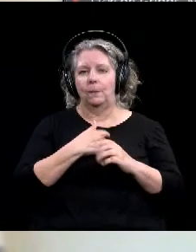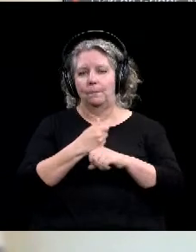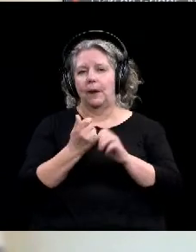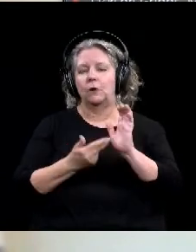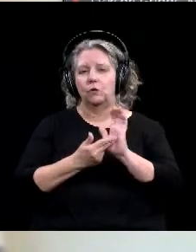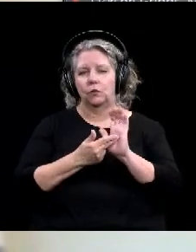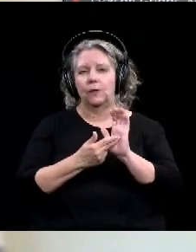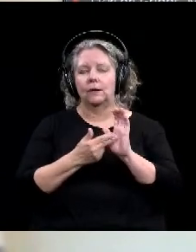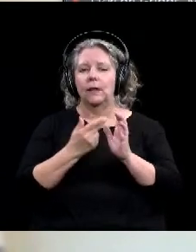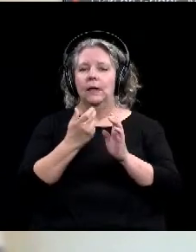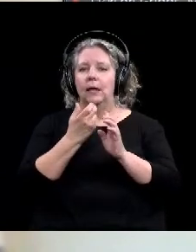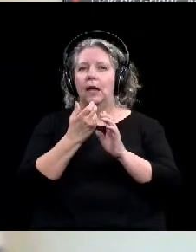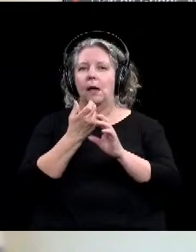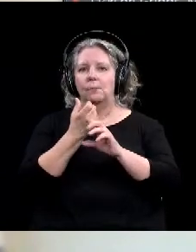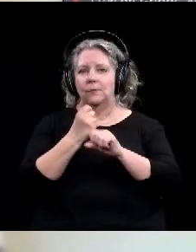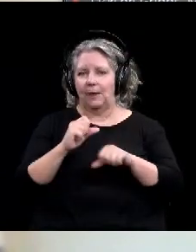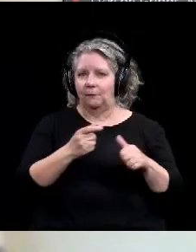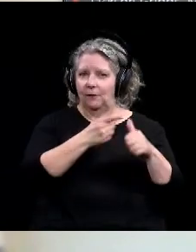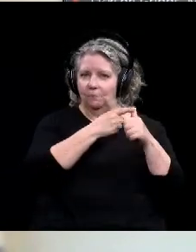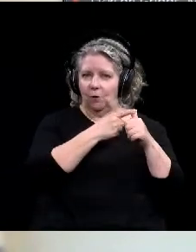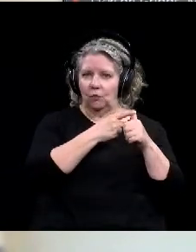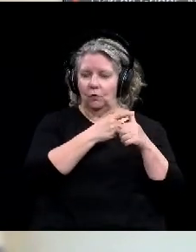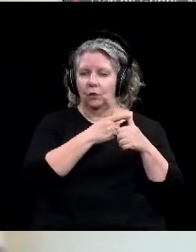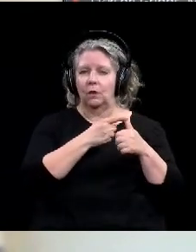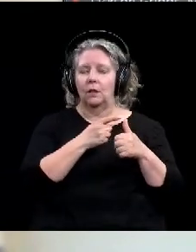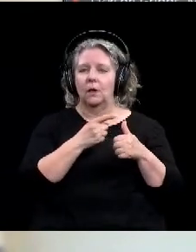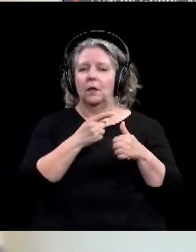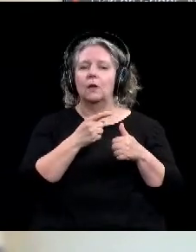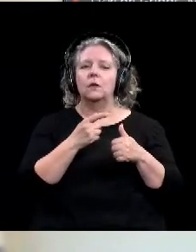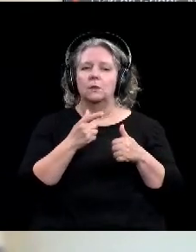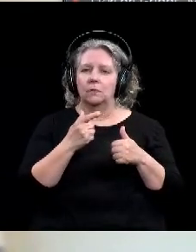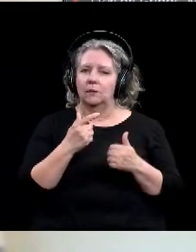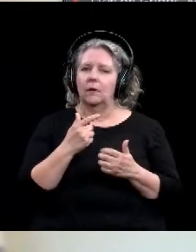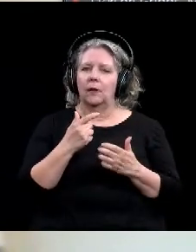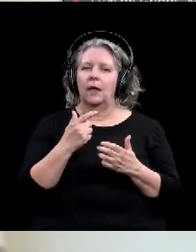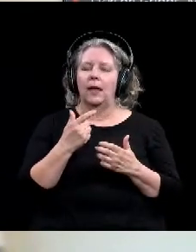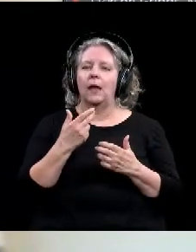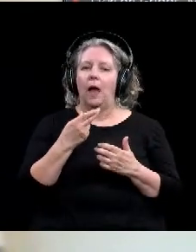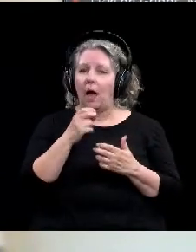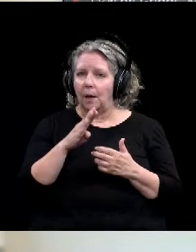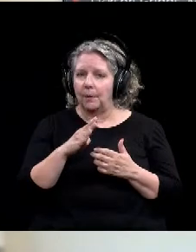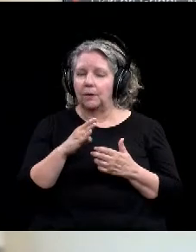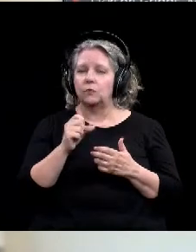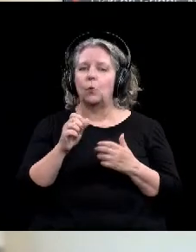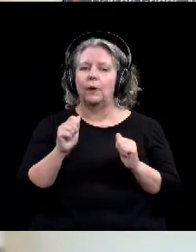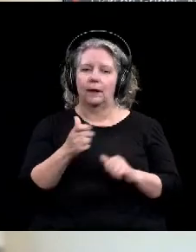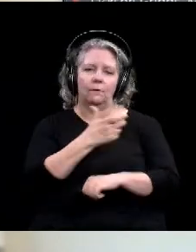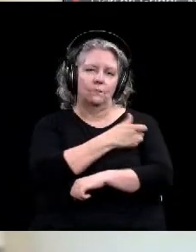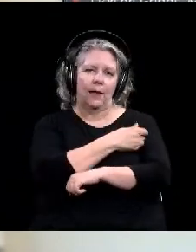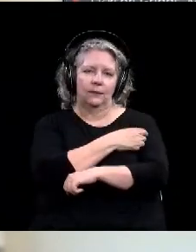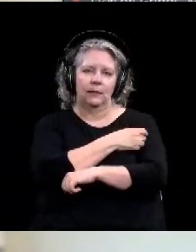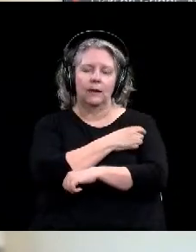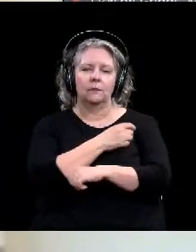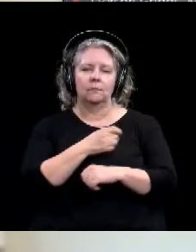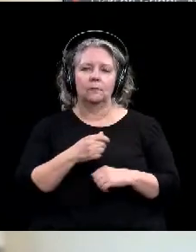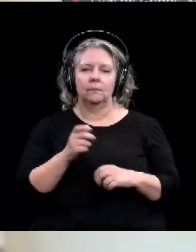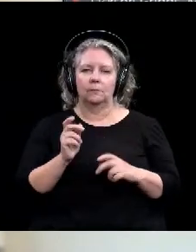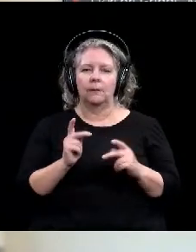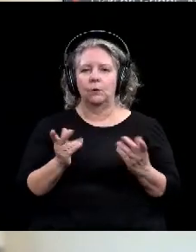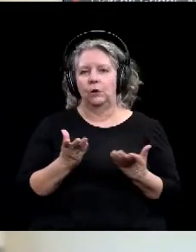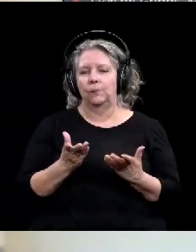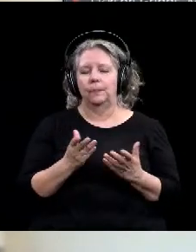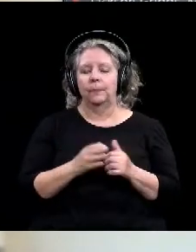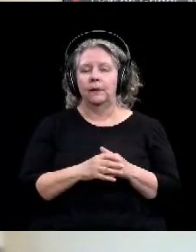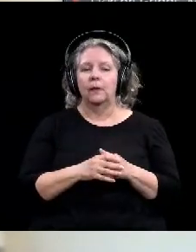alcalde para que vacunemos a todos y localmente podemos dar vacunas en el